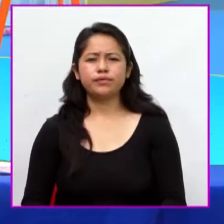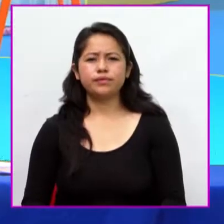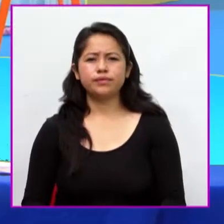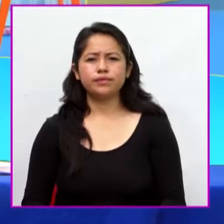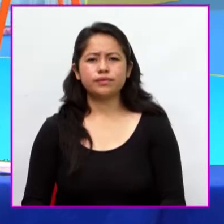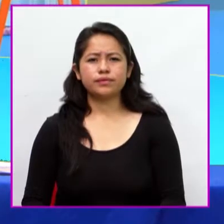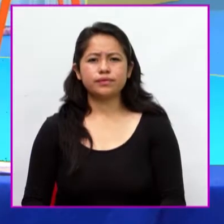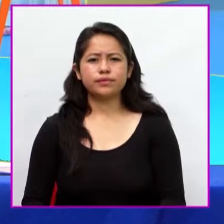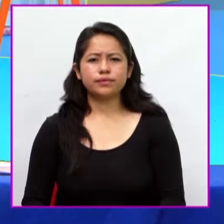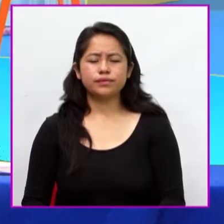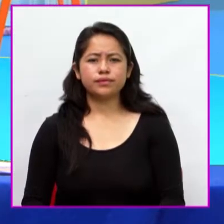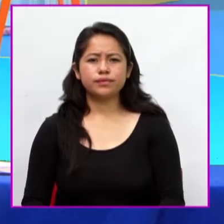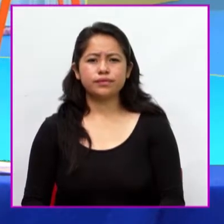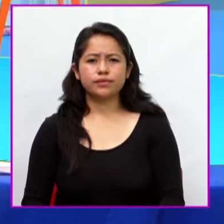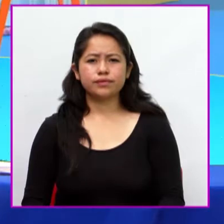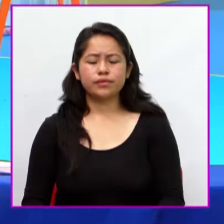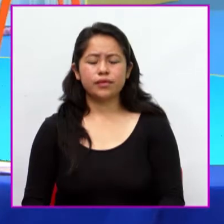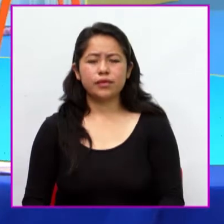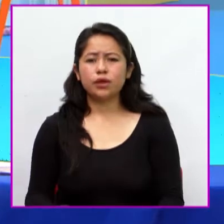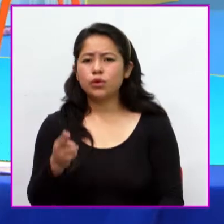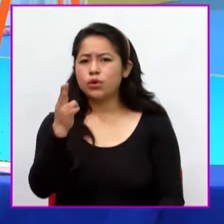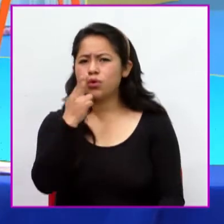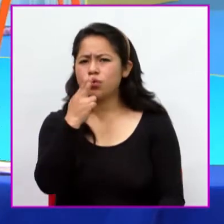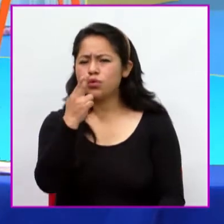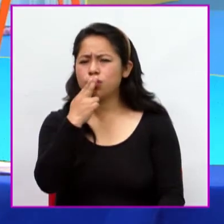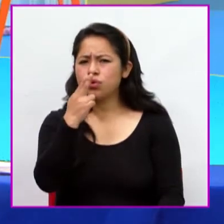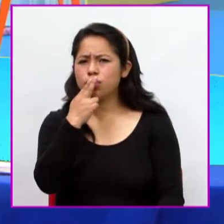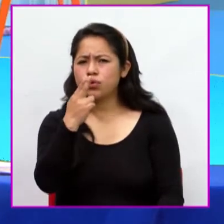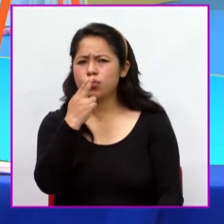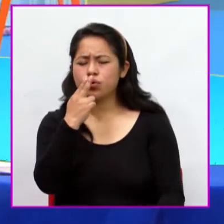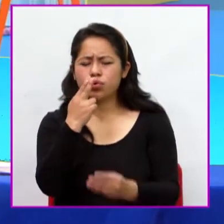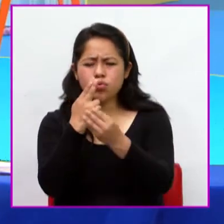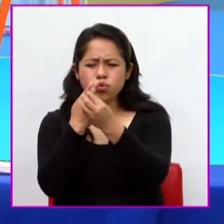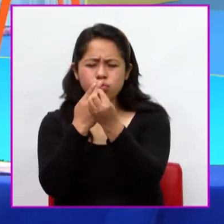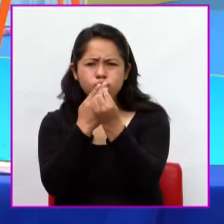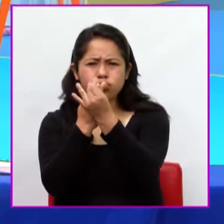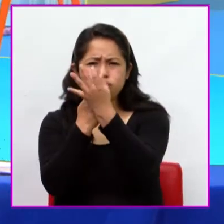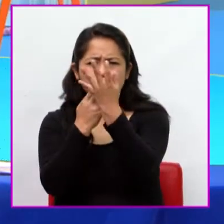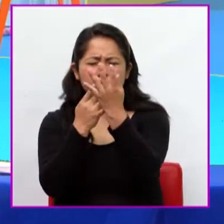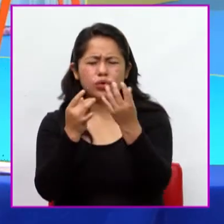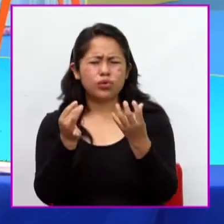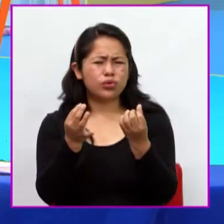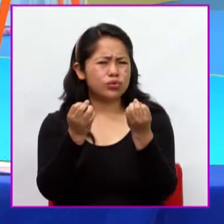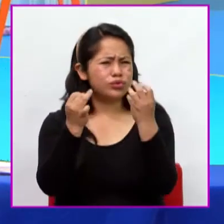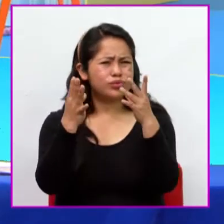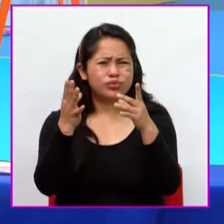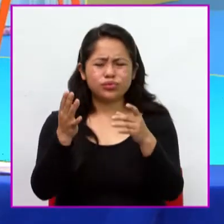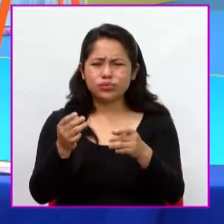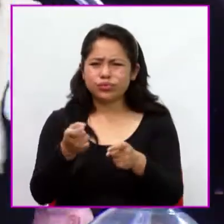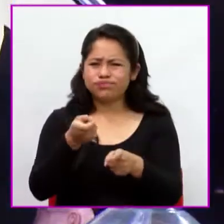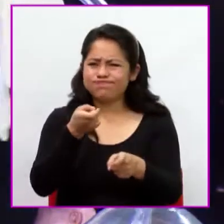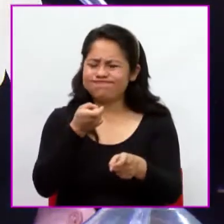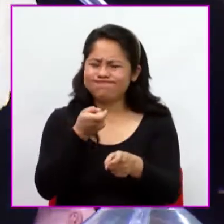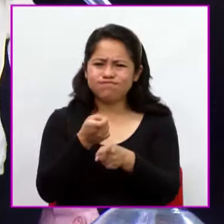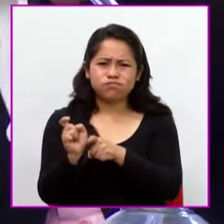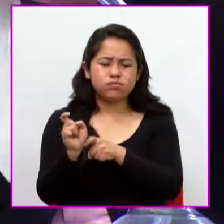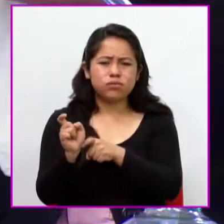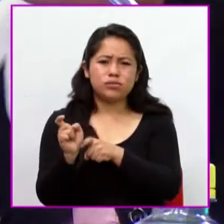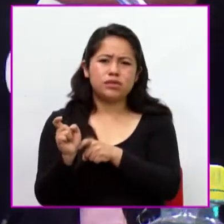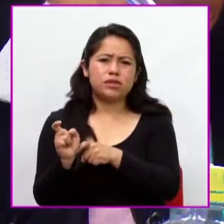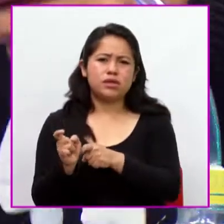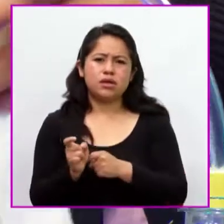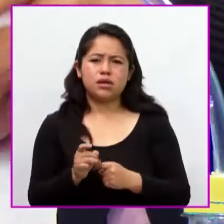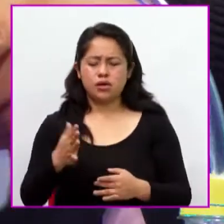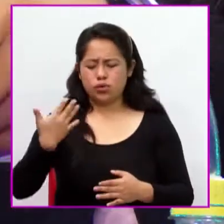Mencionarles que el humo del tabaco causa mucho daño a nuestro organismo y presenta muchas